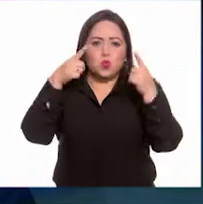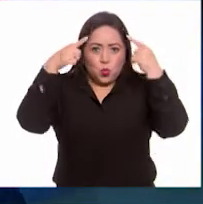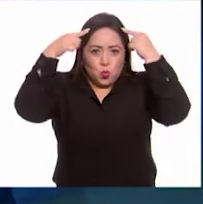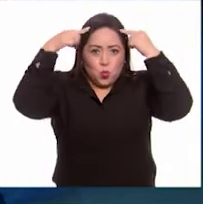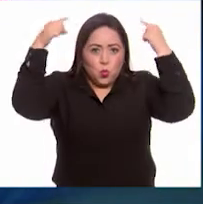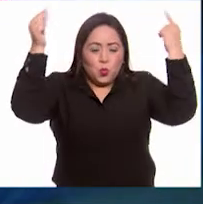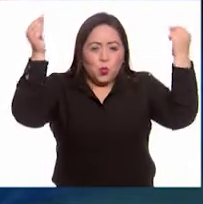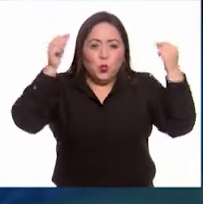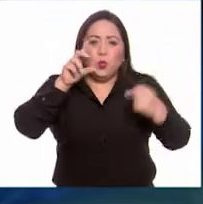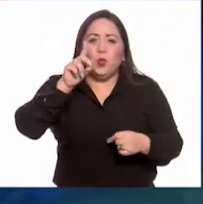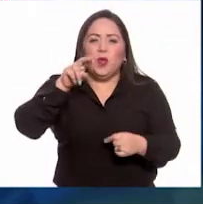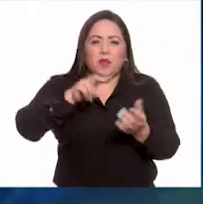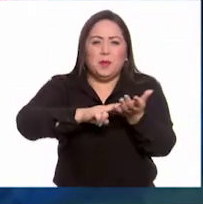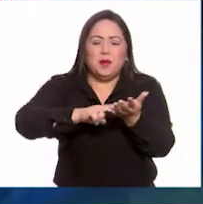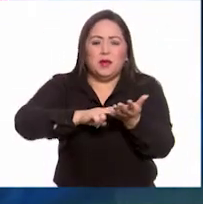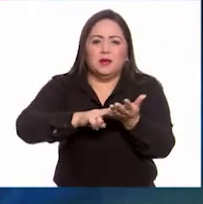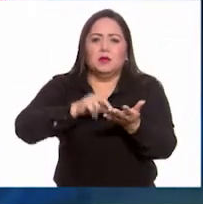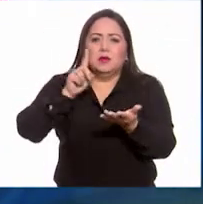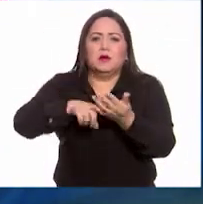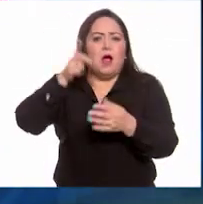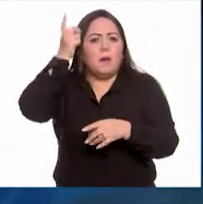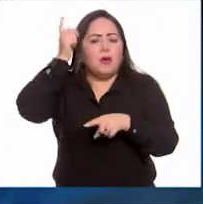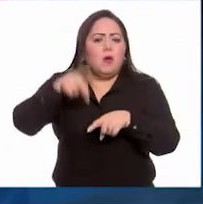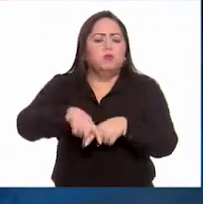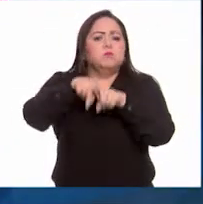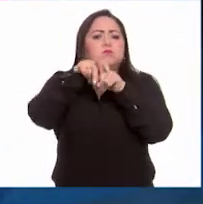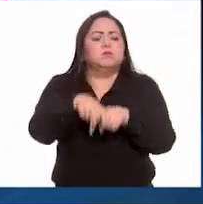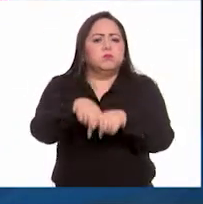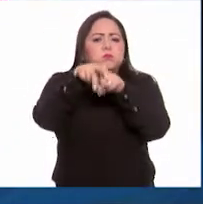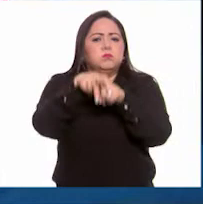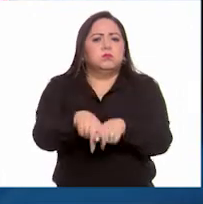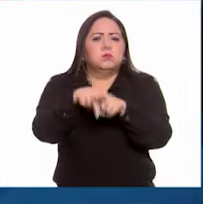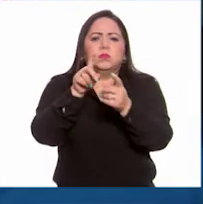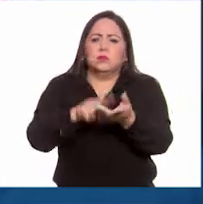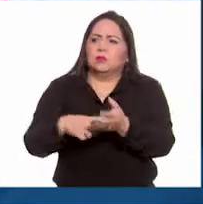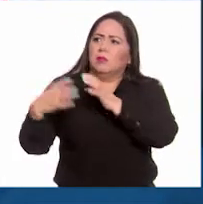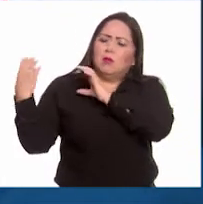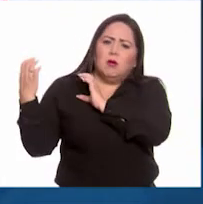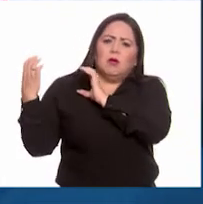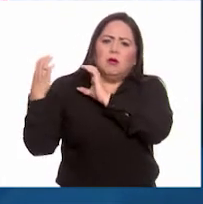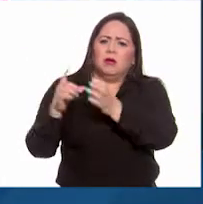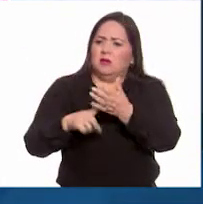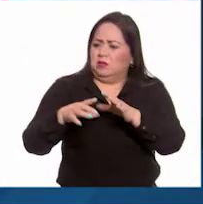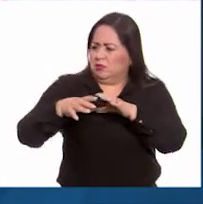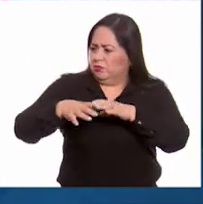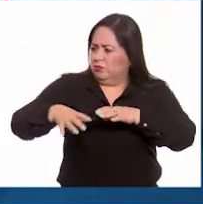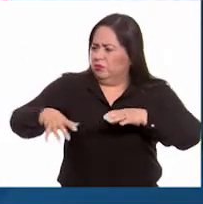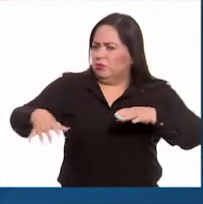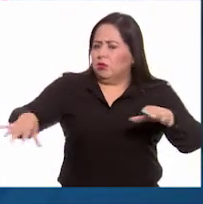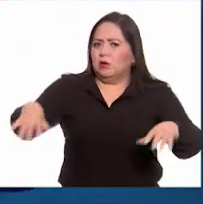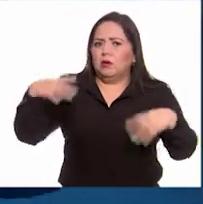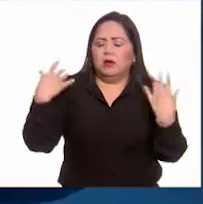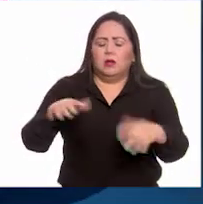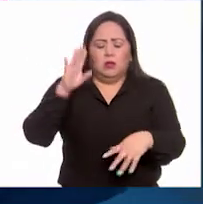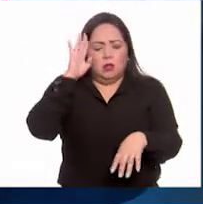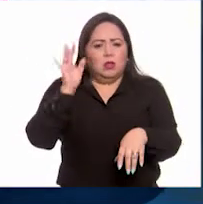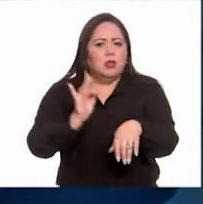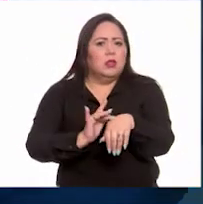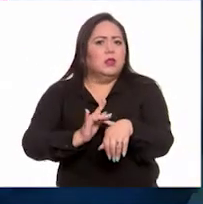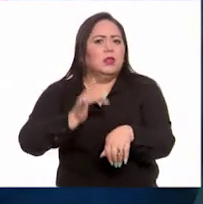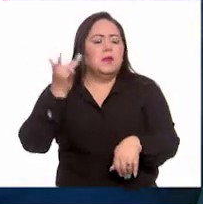que cabalgaba en un pequeño caballo y que llevaba cargando un carrizo brillante y